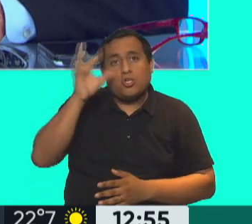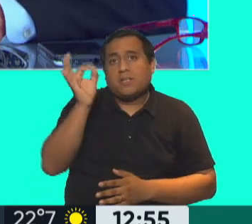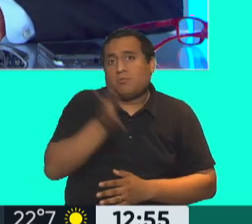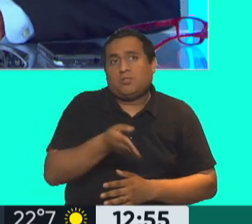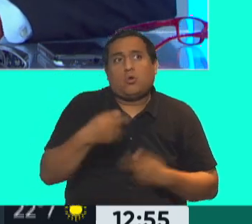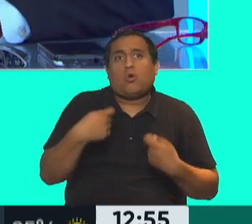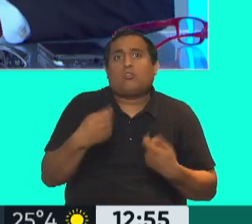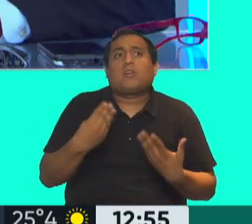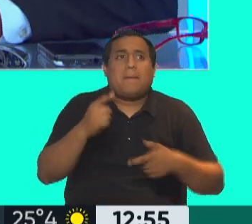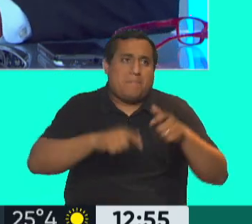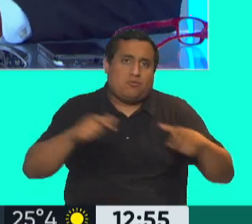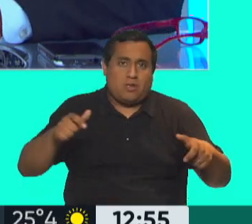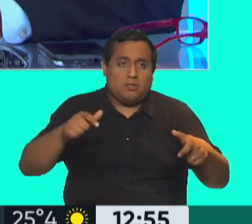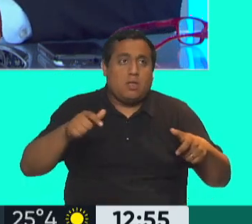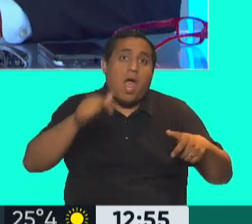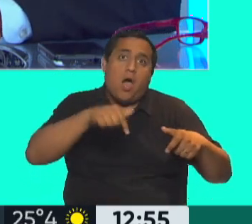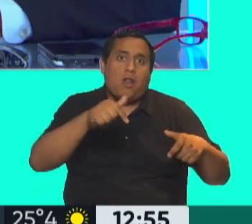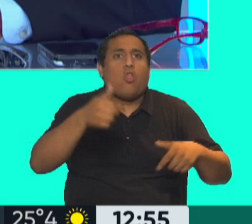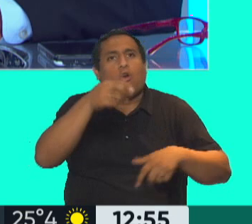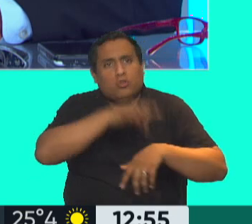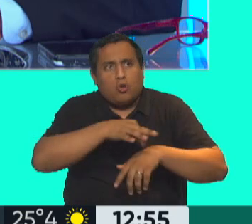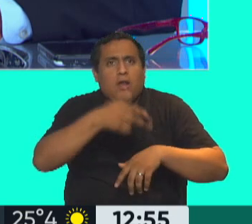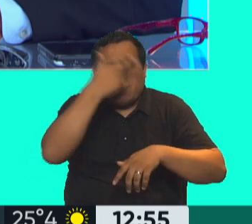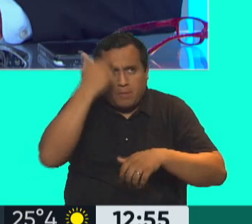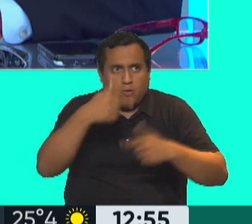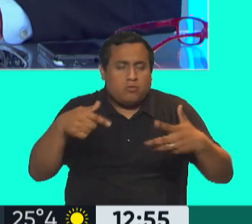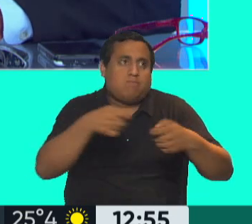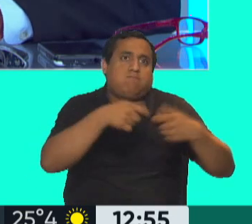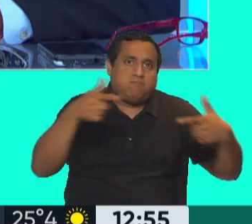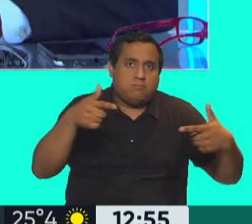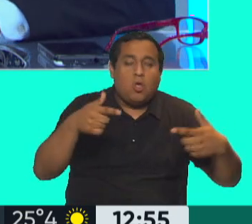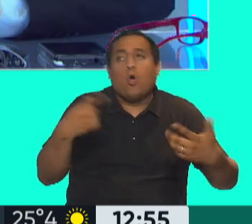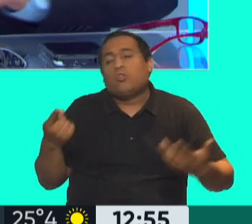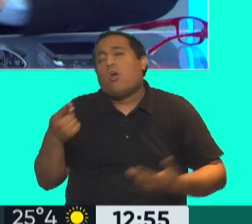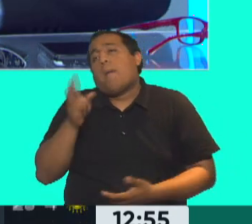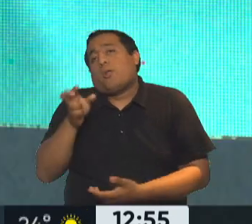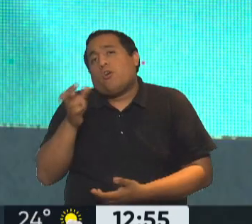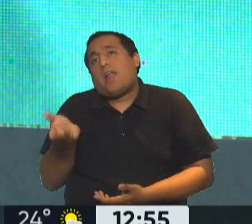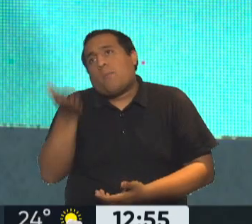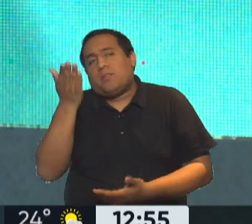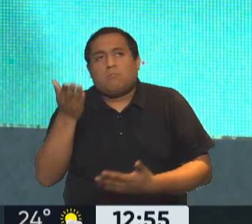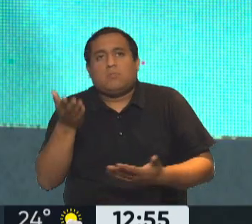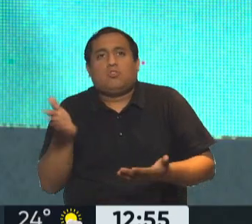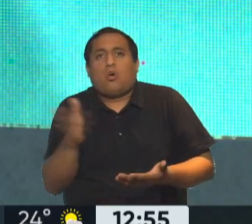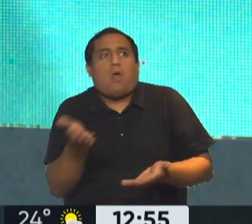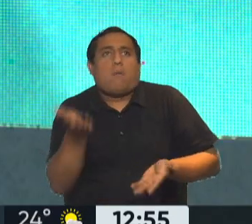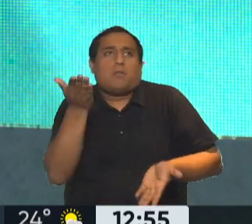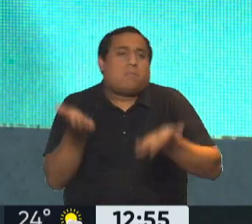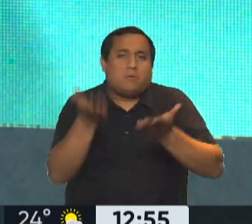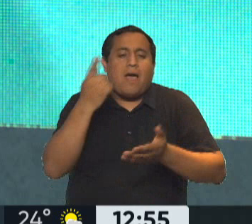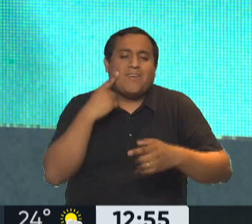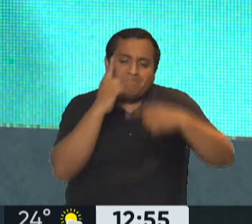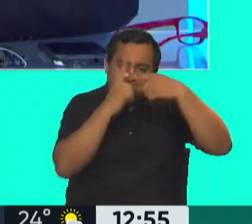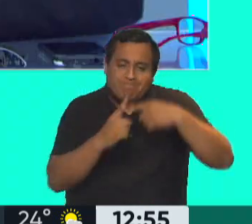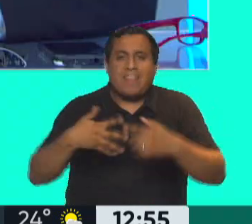humanos cuando aumentaban los recursos humanos. Claro. A veces decía, bueno, aumentó el dólar, entonces... Entonces se creó este índice que establece un cálculo. Definamos algo.